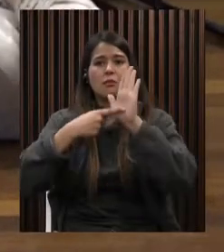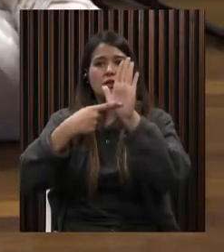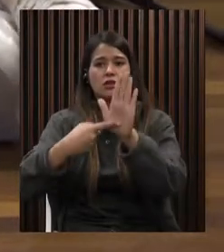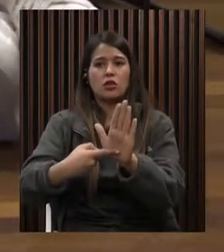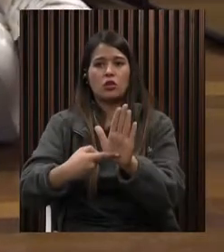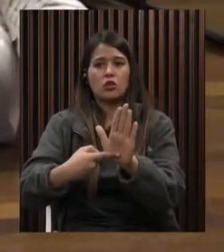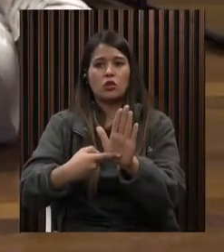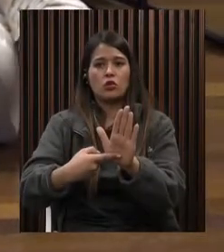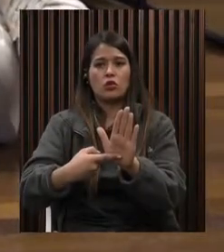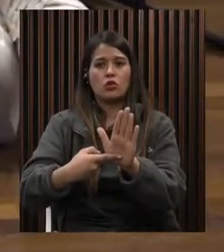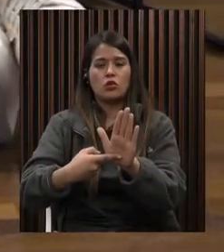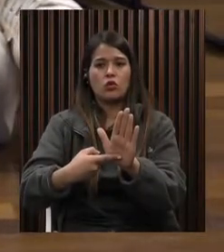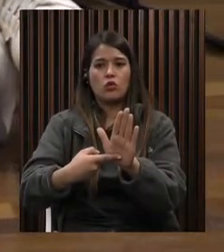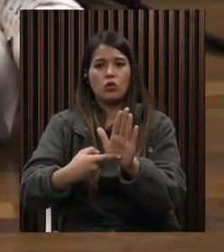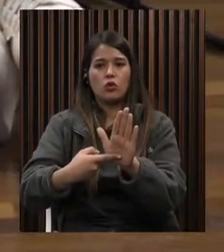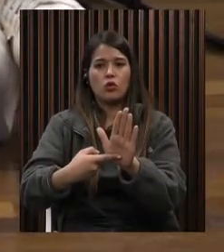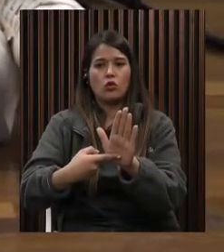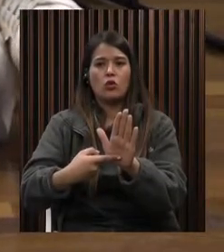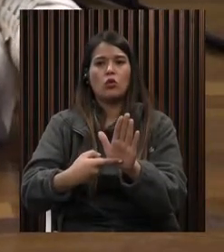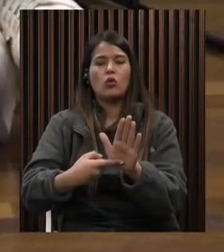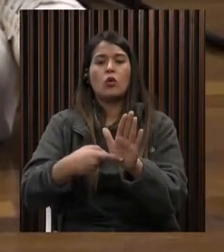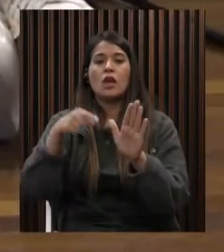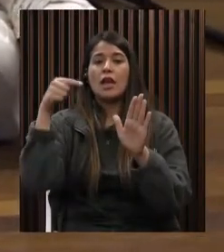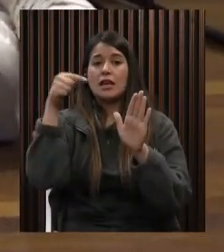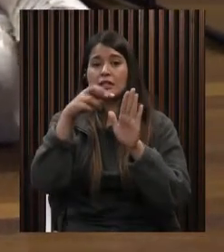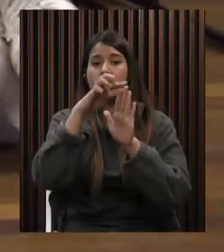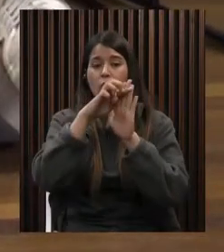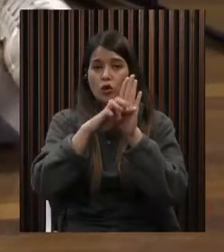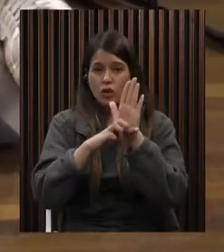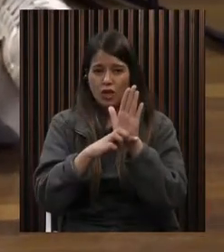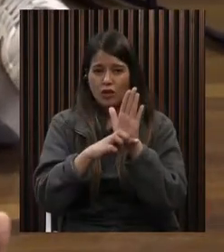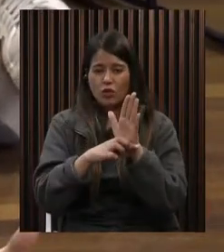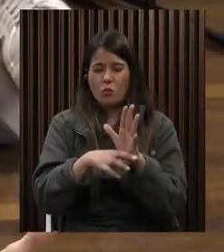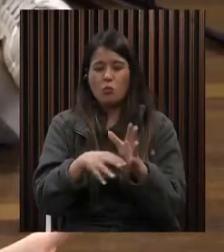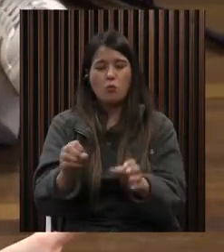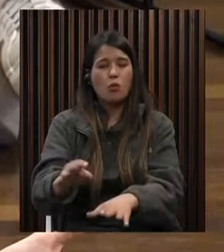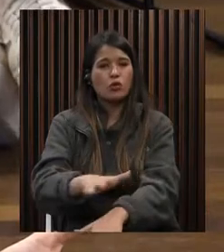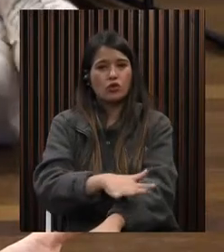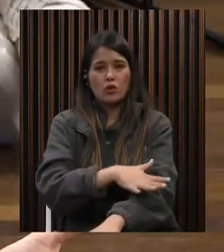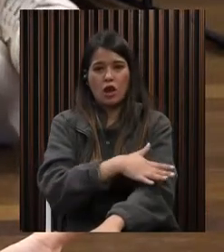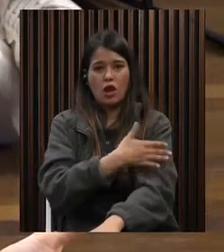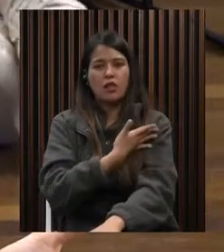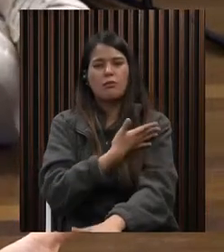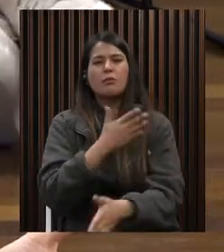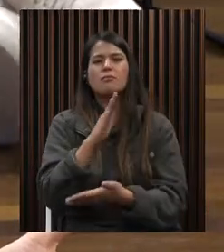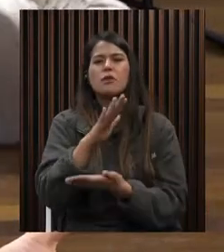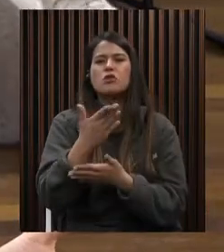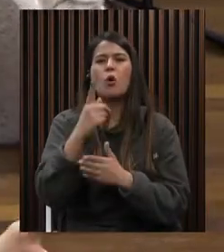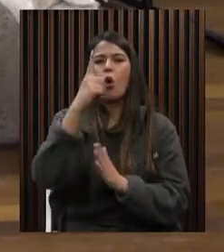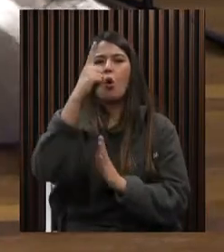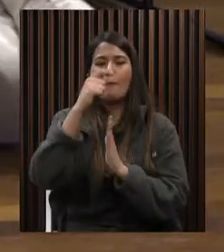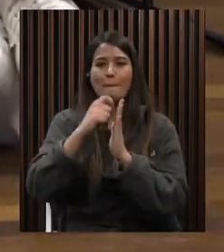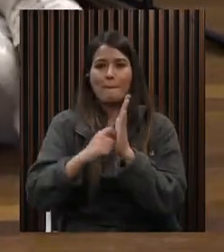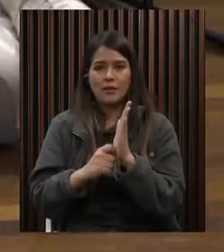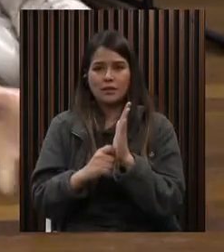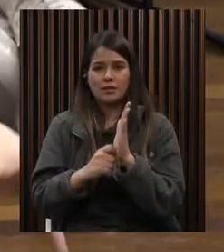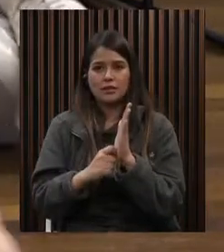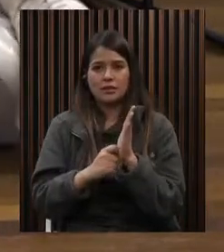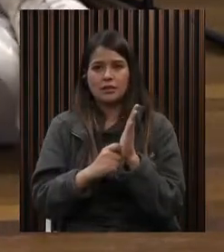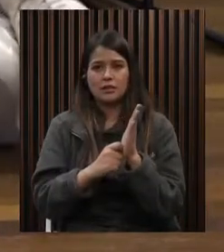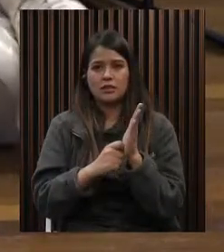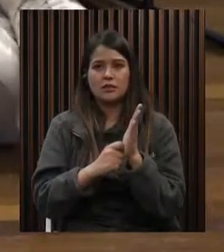llamaba Espacios Revelados. Uh-huh. Y este proyecto fue muy emocionante porque durante alrededor de un mes estuvieron